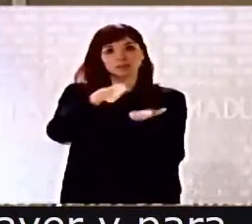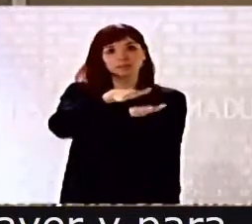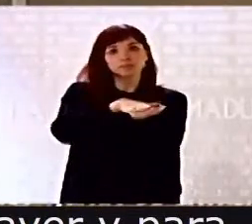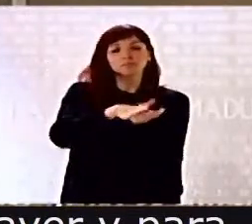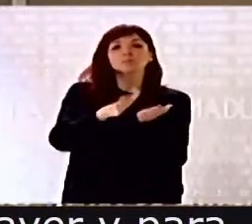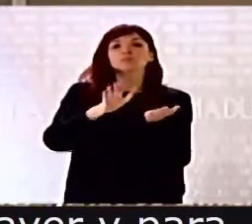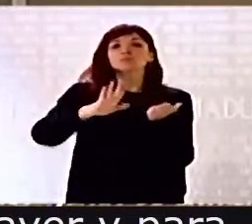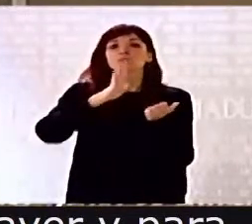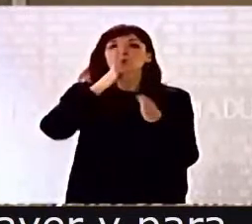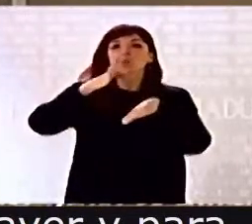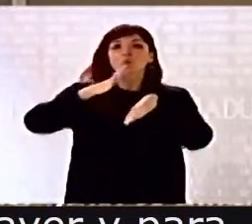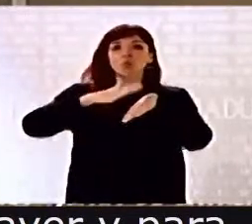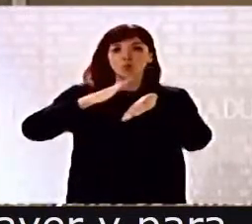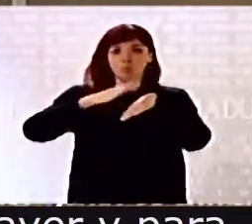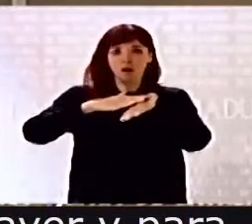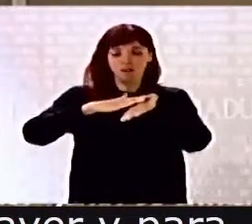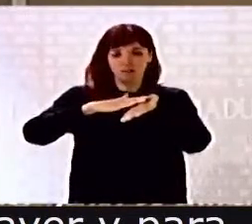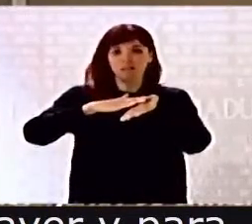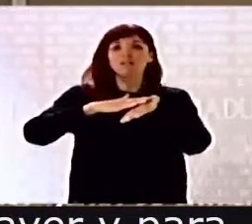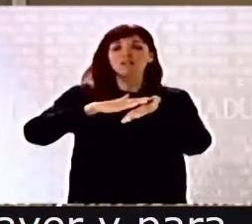la quema de